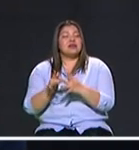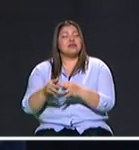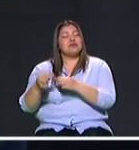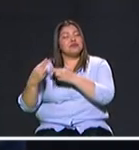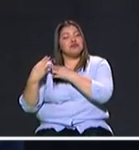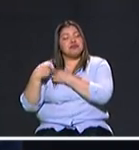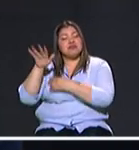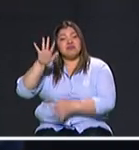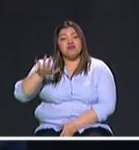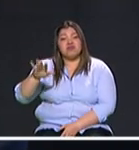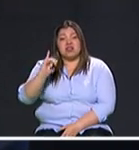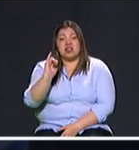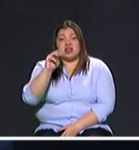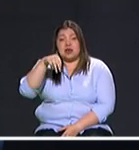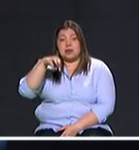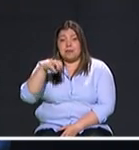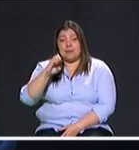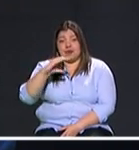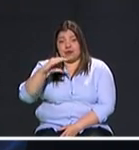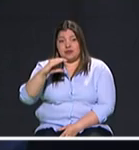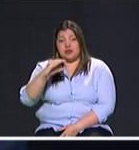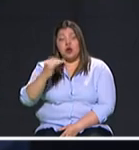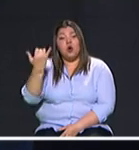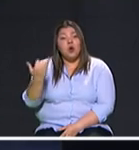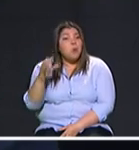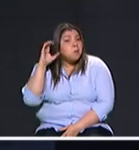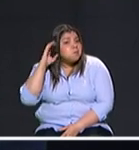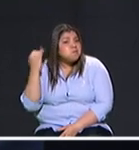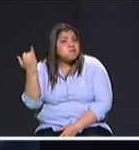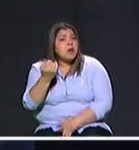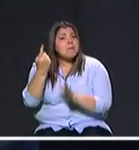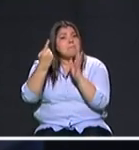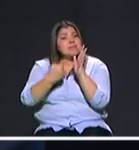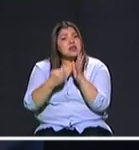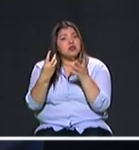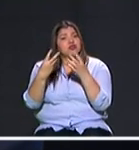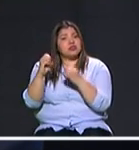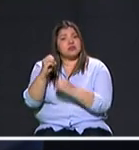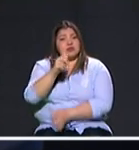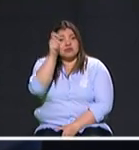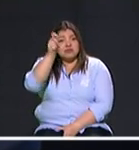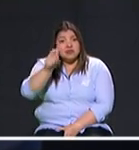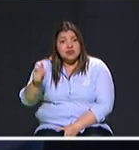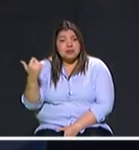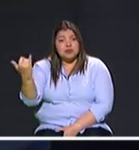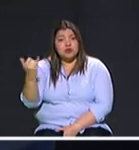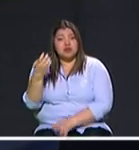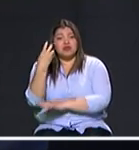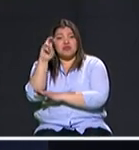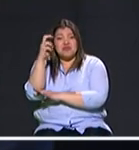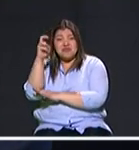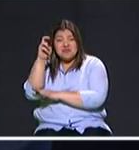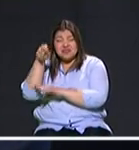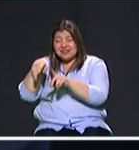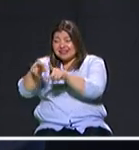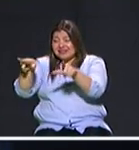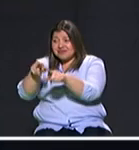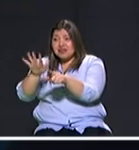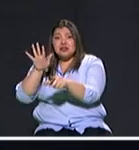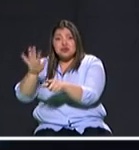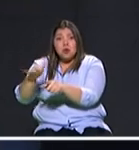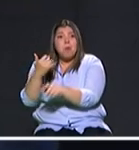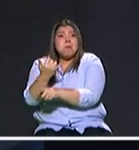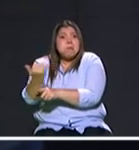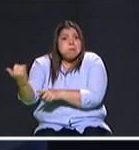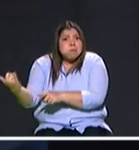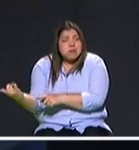1800 personas asignadas en prestaciones de policía de calabozo de la fiscalía por eso es importante construir una cárcel para